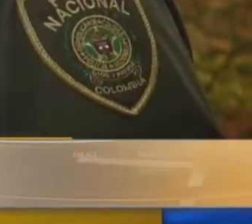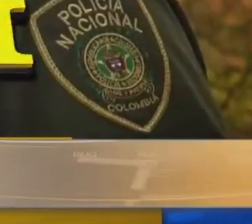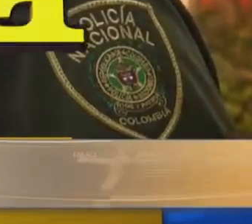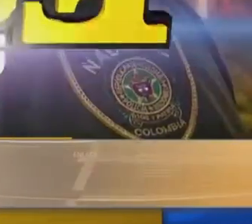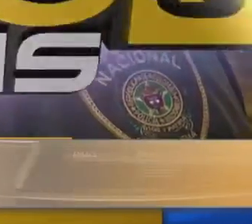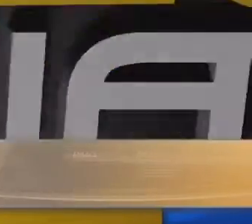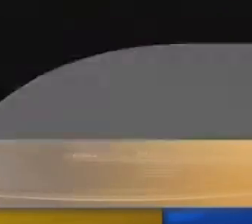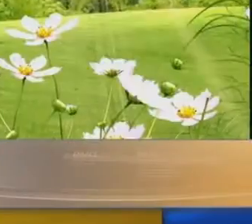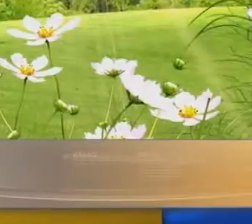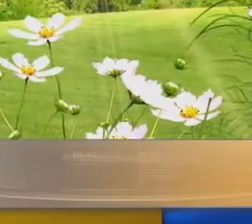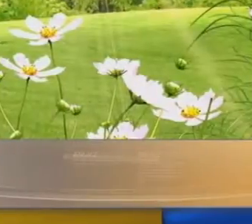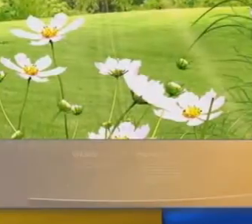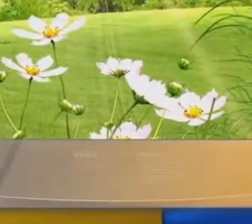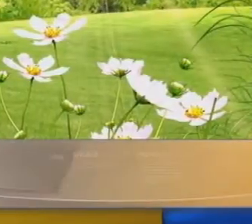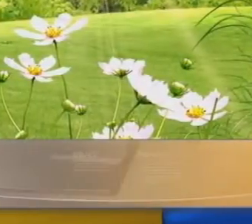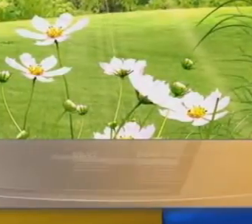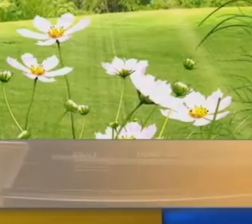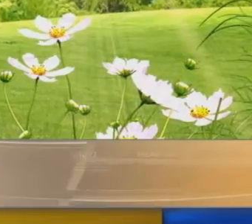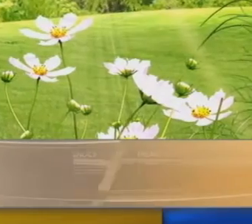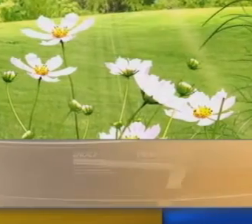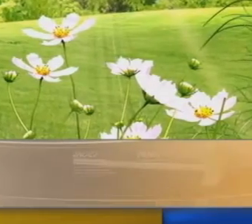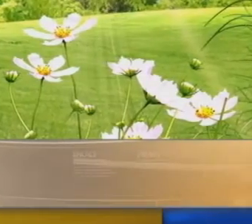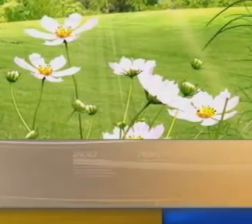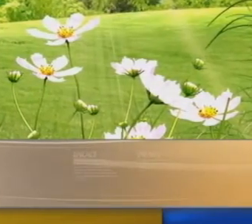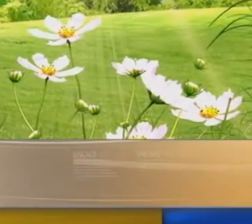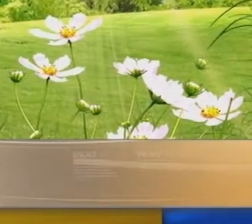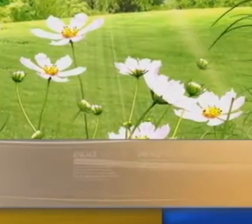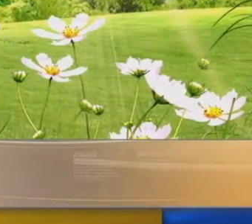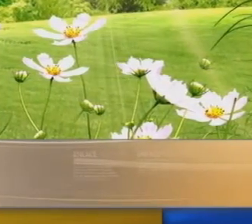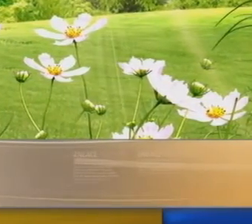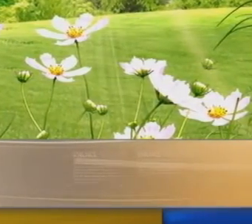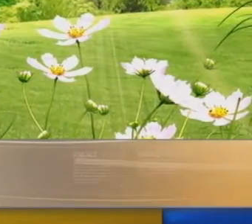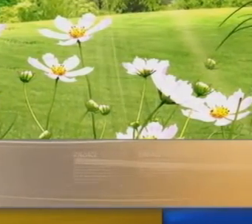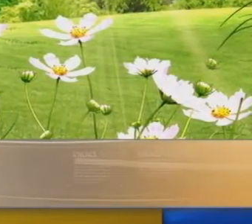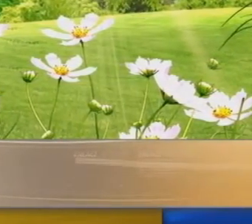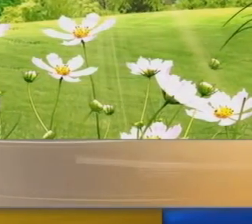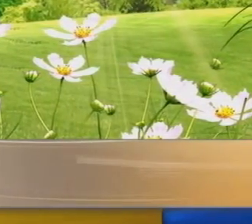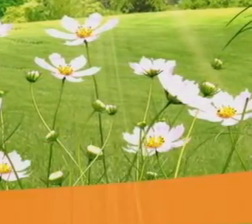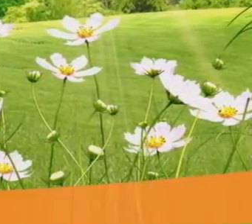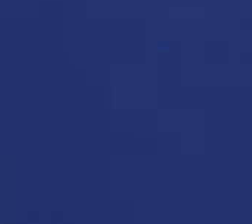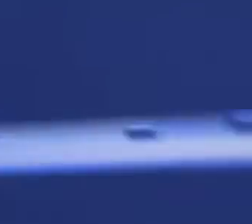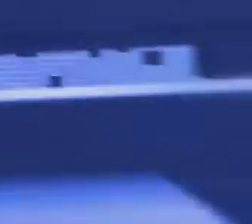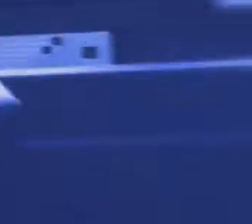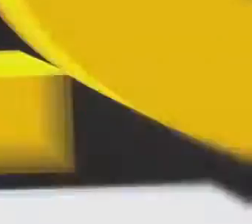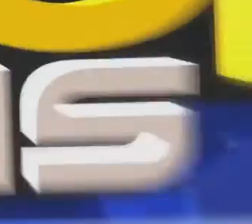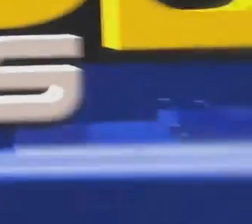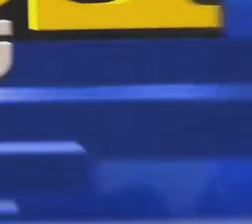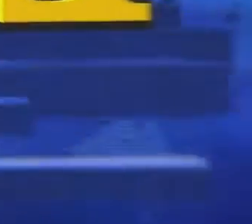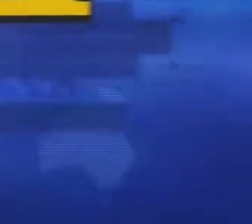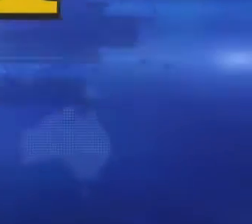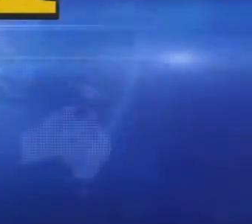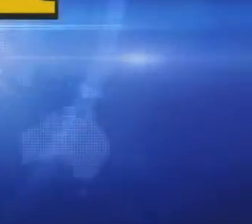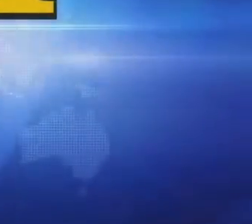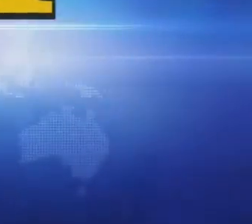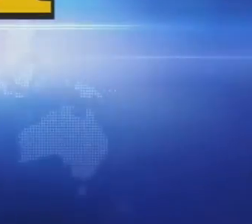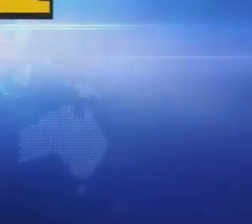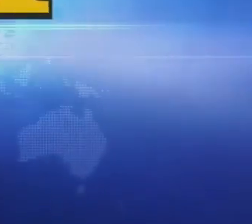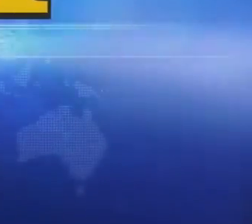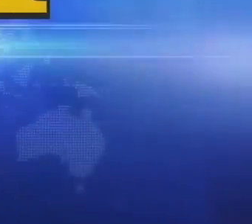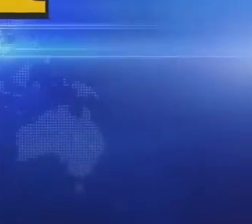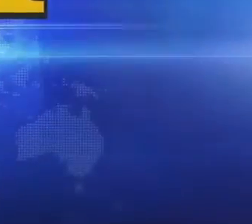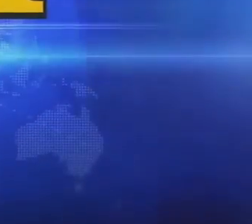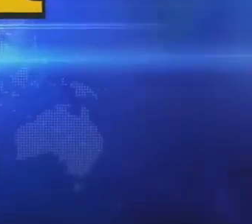respeto de la comunidad. Con el patrocinio de Barsol Ecológico, Barsol Aroma, Delicias, líder en limpieza. Enlace Noticias,